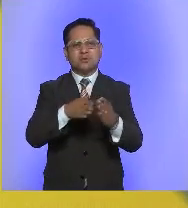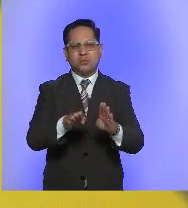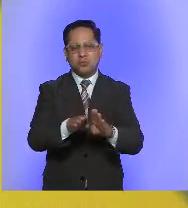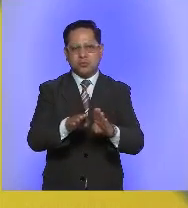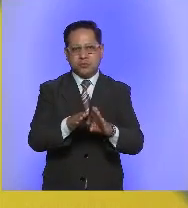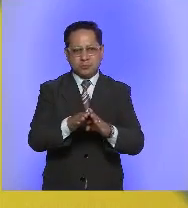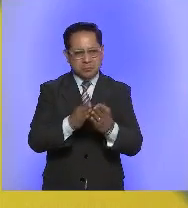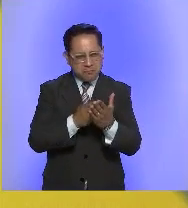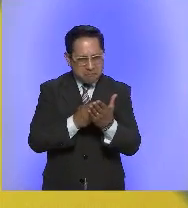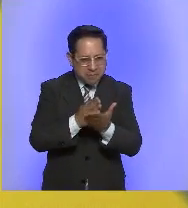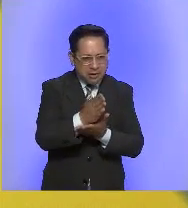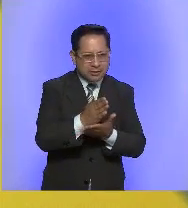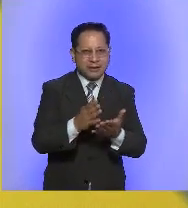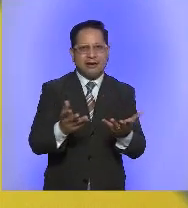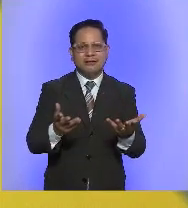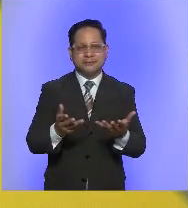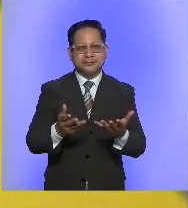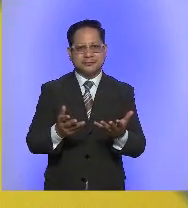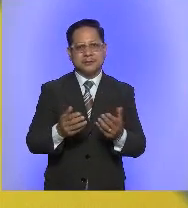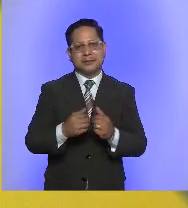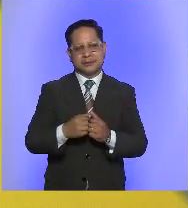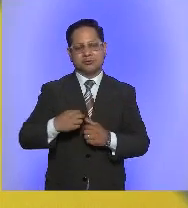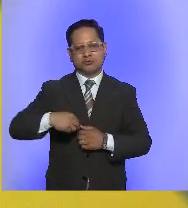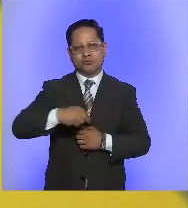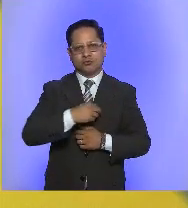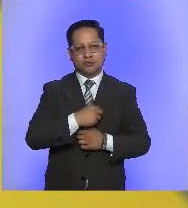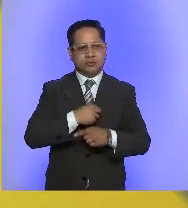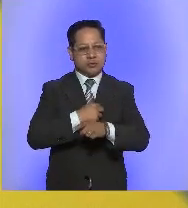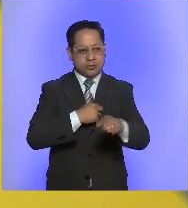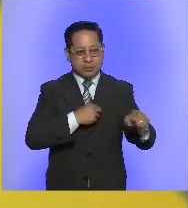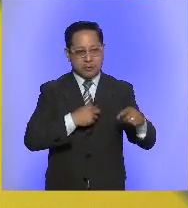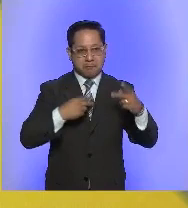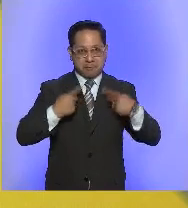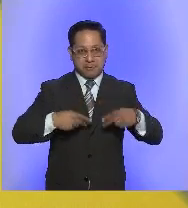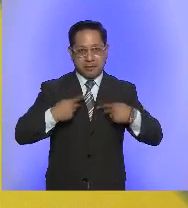que confíen en sus propias autoridades electorales.